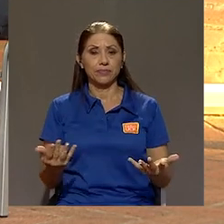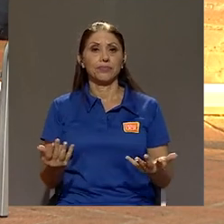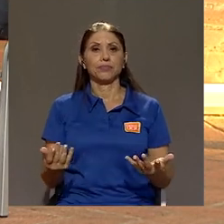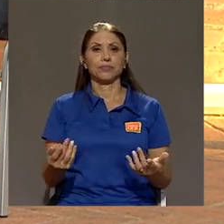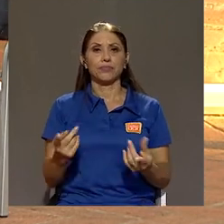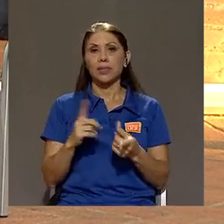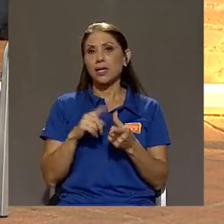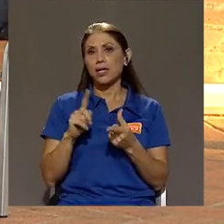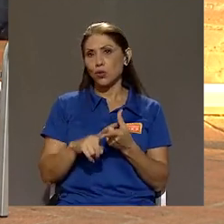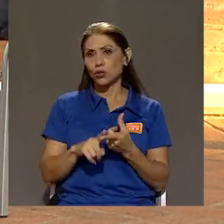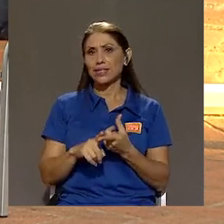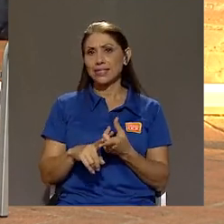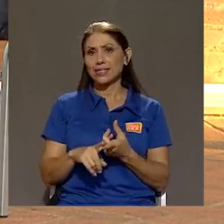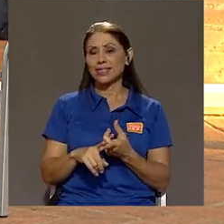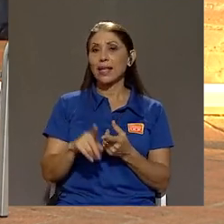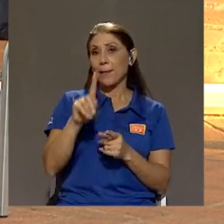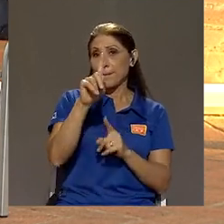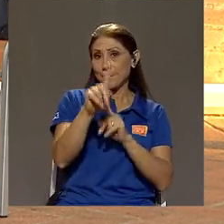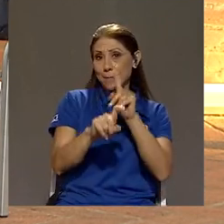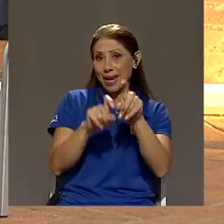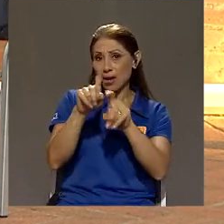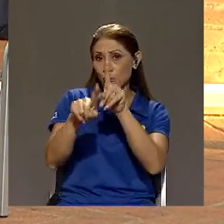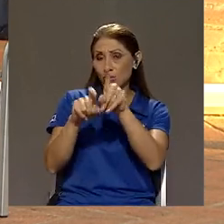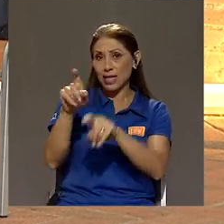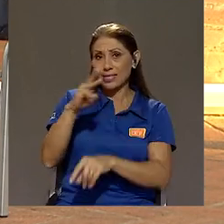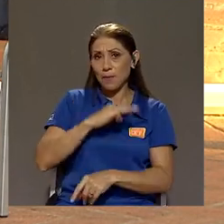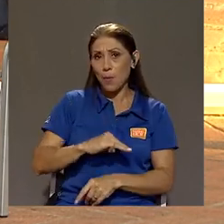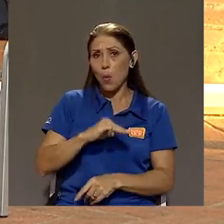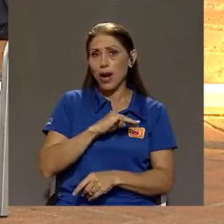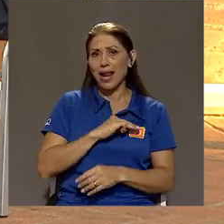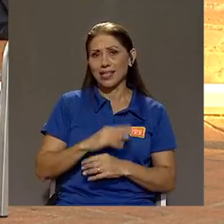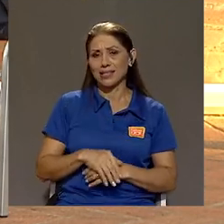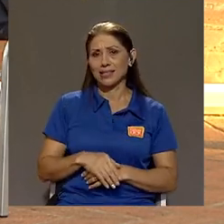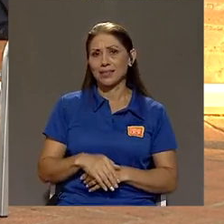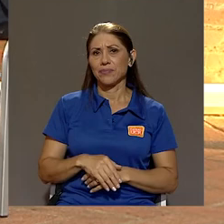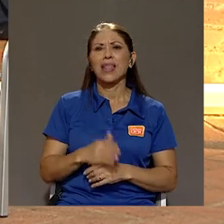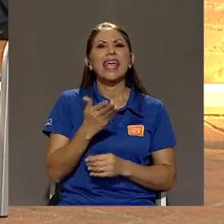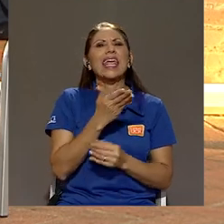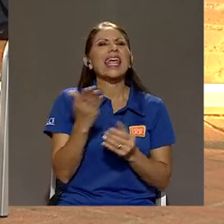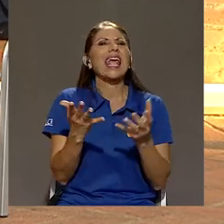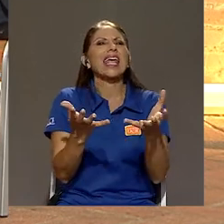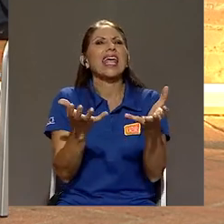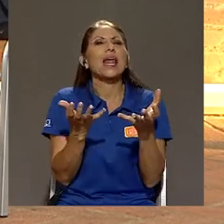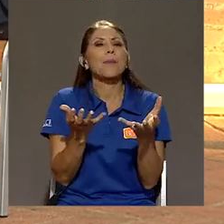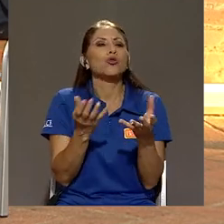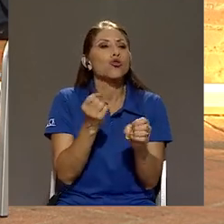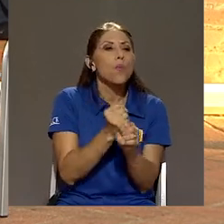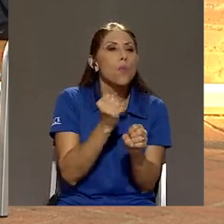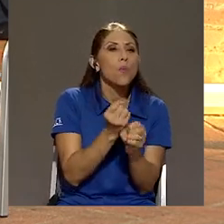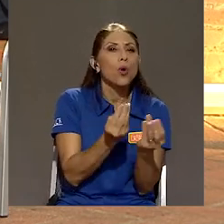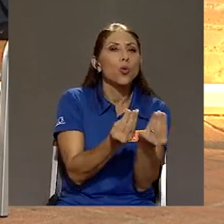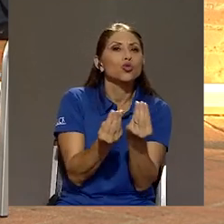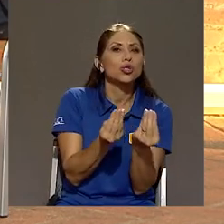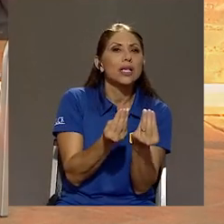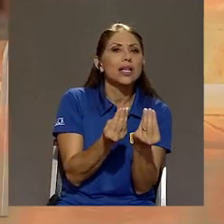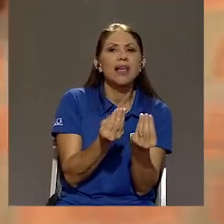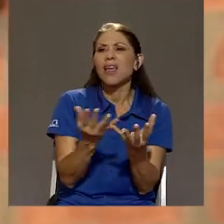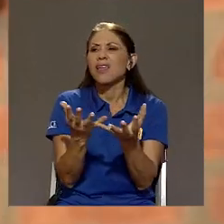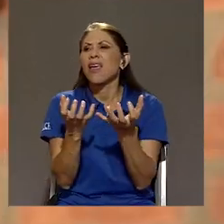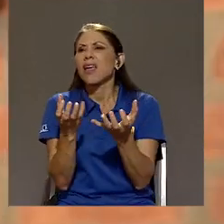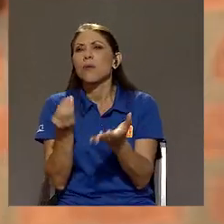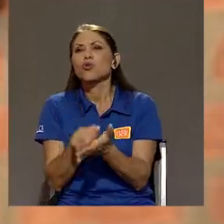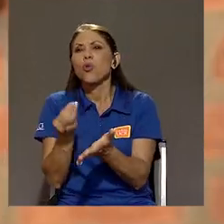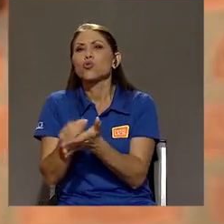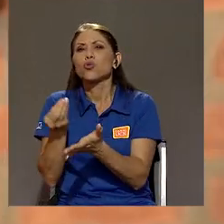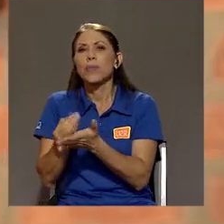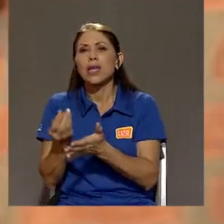bueno, las preguntas morales: ¿qué queremos producir? ¿Qué queremos consumir? ¿Cómo queremos